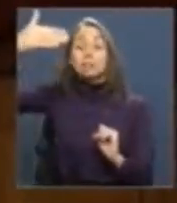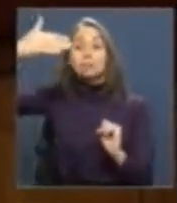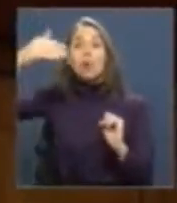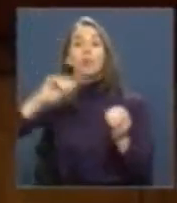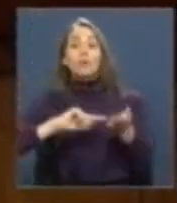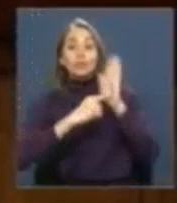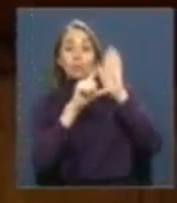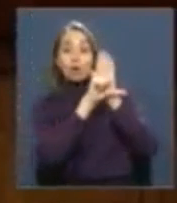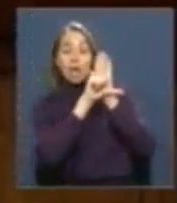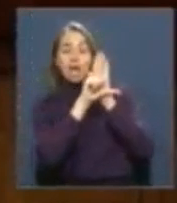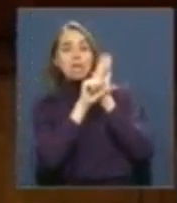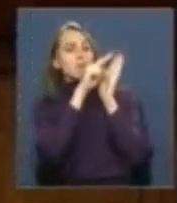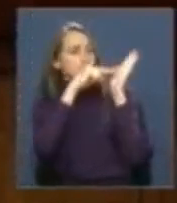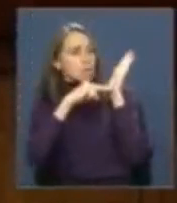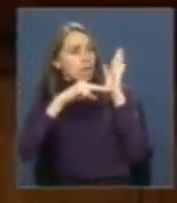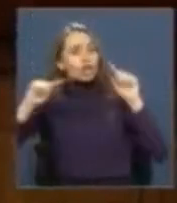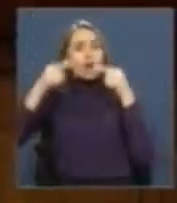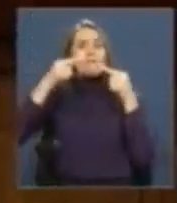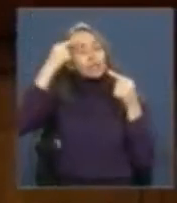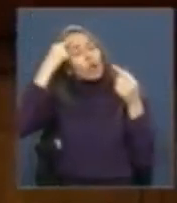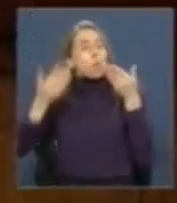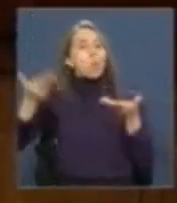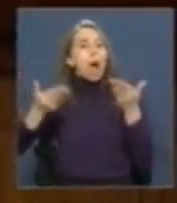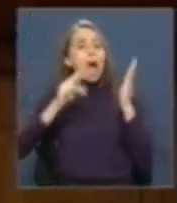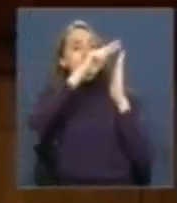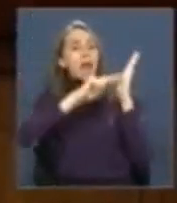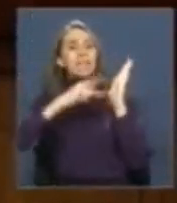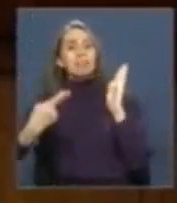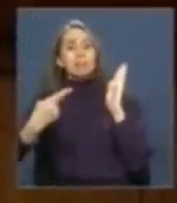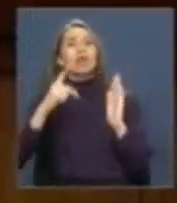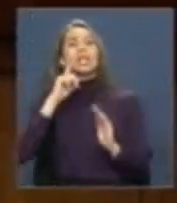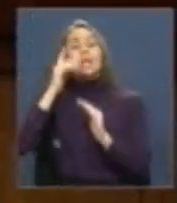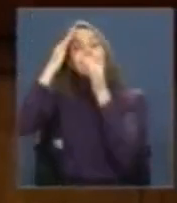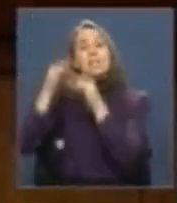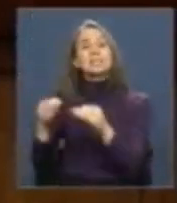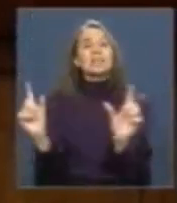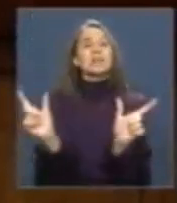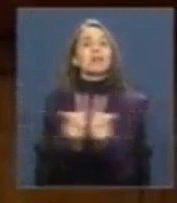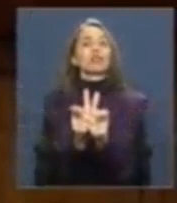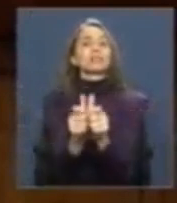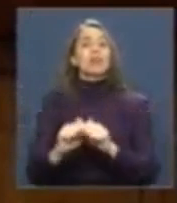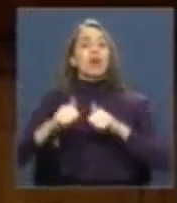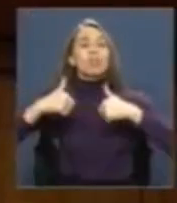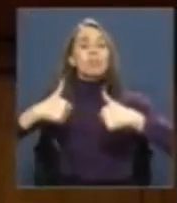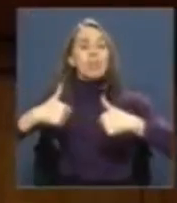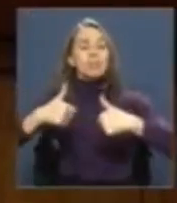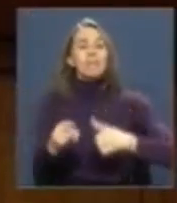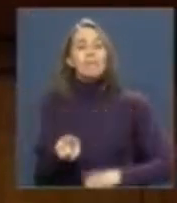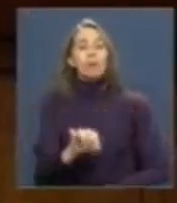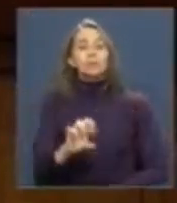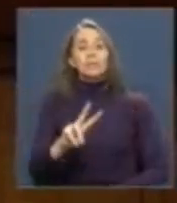y en caso de conflicto deberá resolver el consejo directivo del servel o